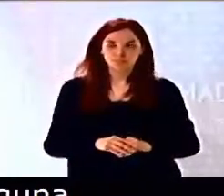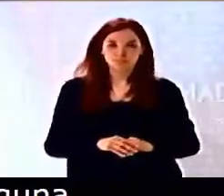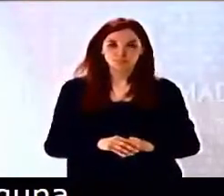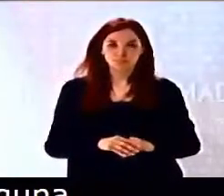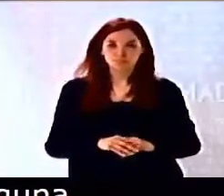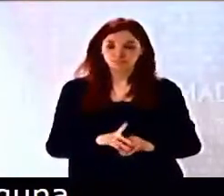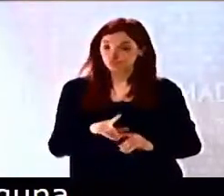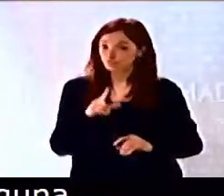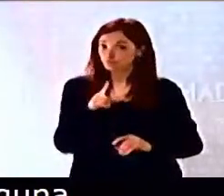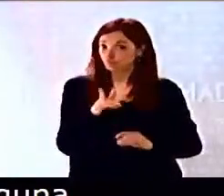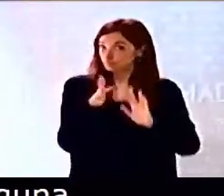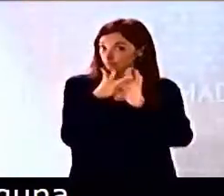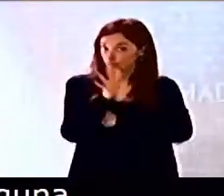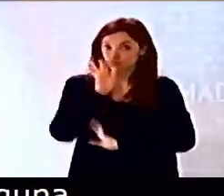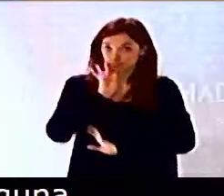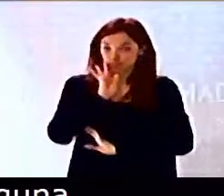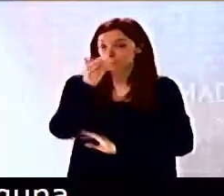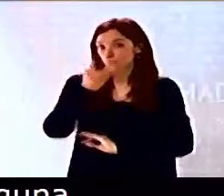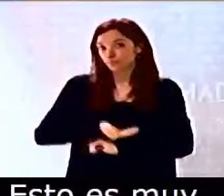Esto es muy importante.